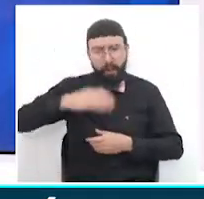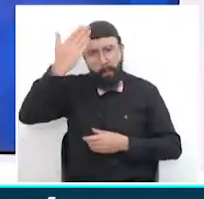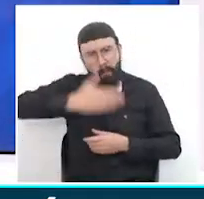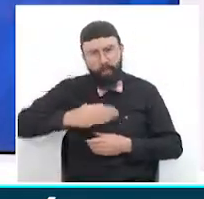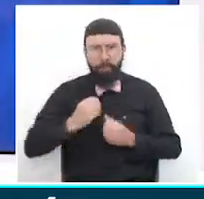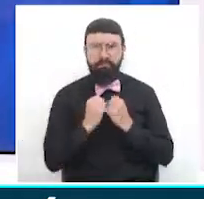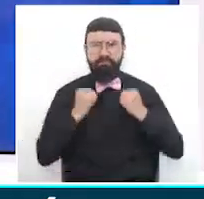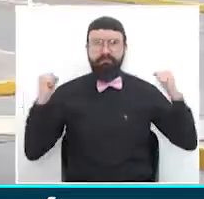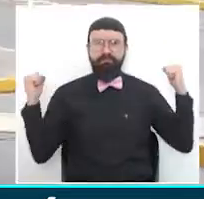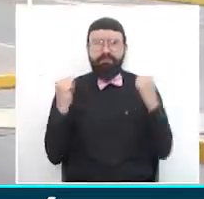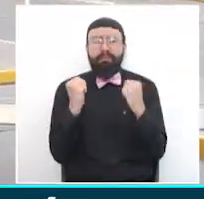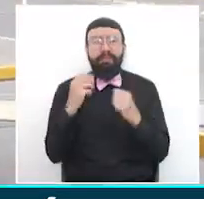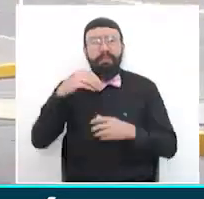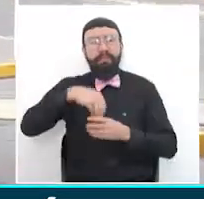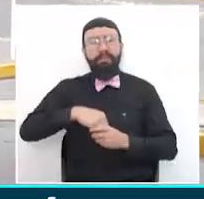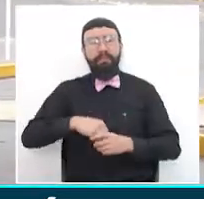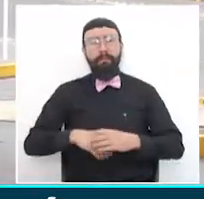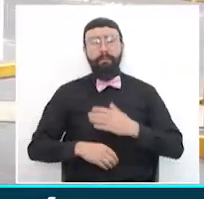vehículos.